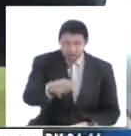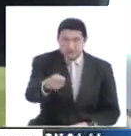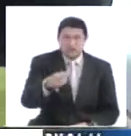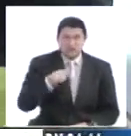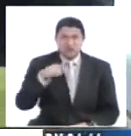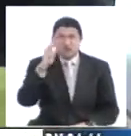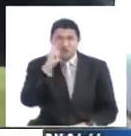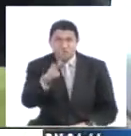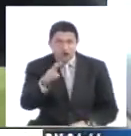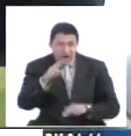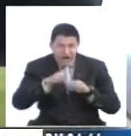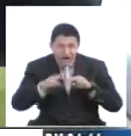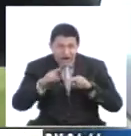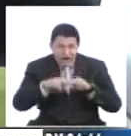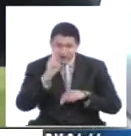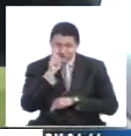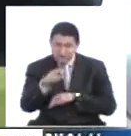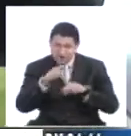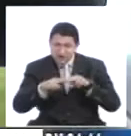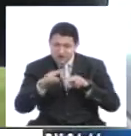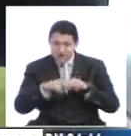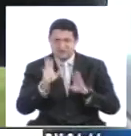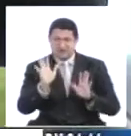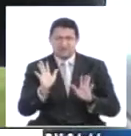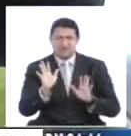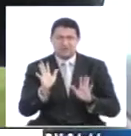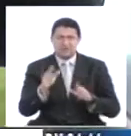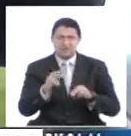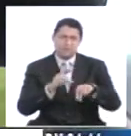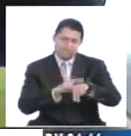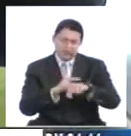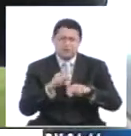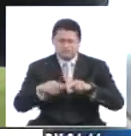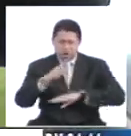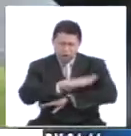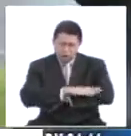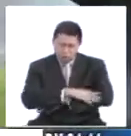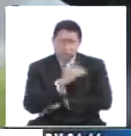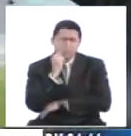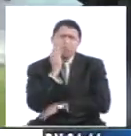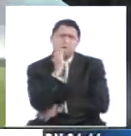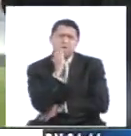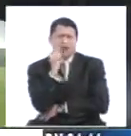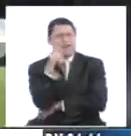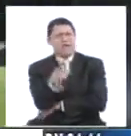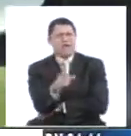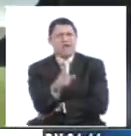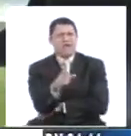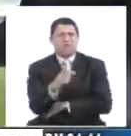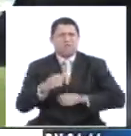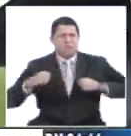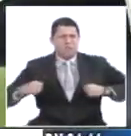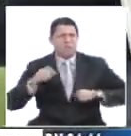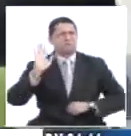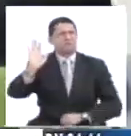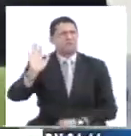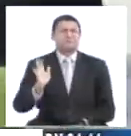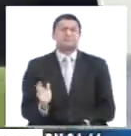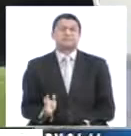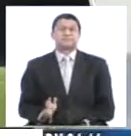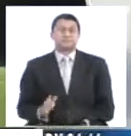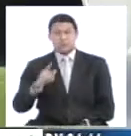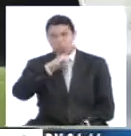niños pero no de punto de vista pediátricos tiene un pediatra pero si la conducta de los padres que por culpa de los padres los niños tengo claro